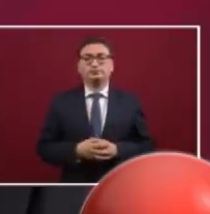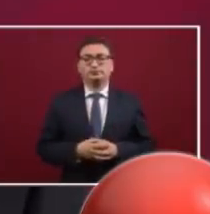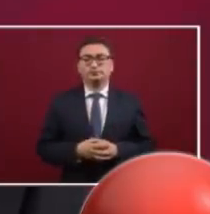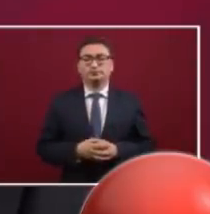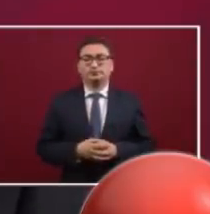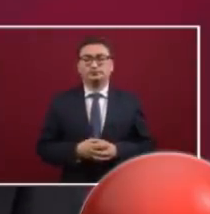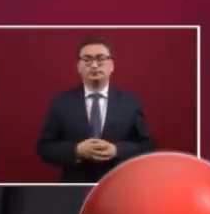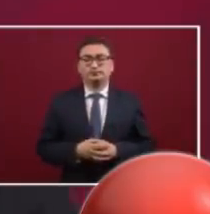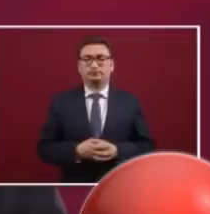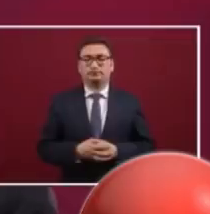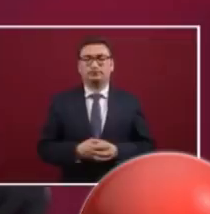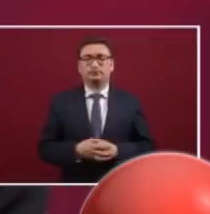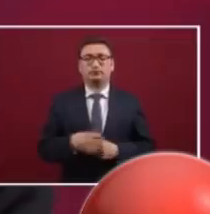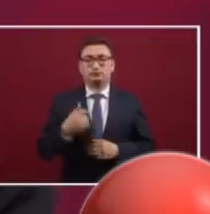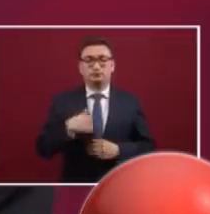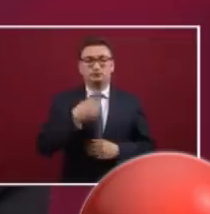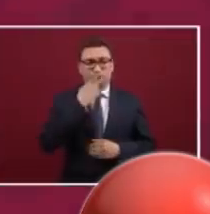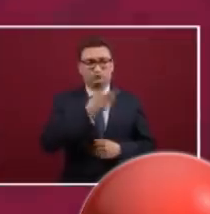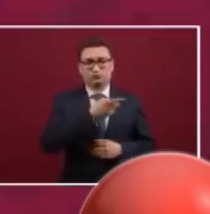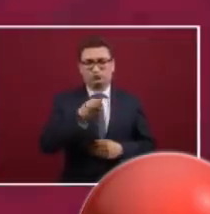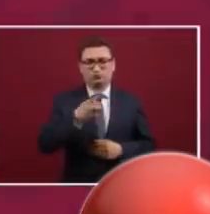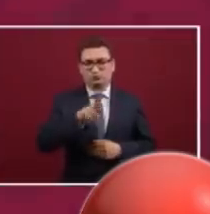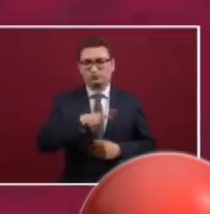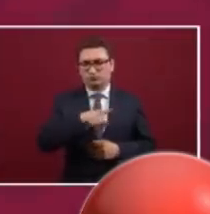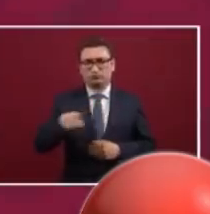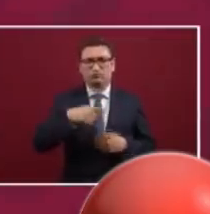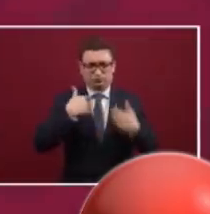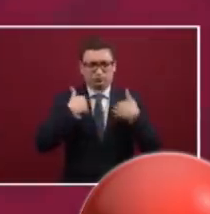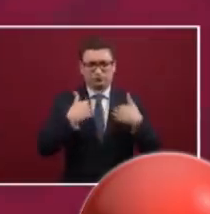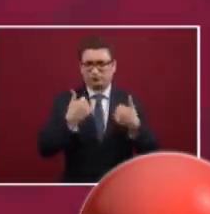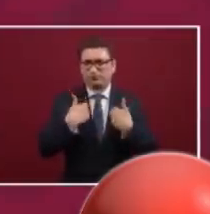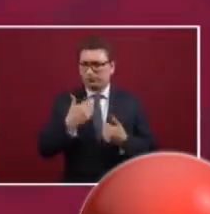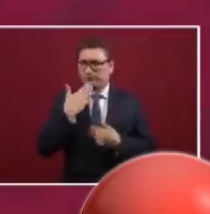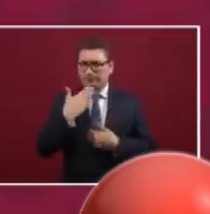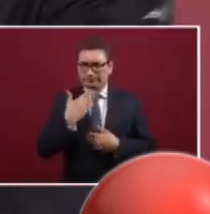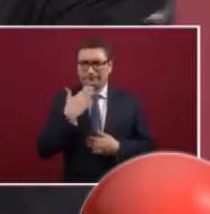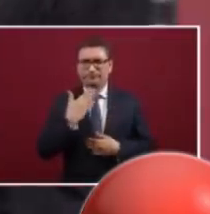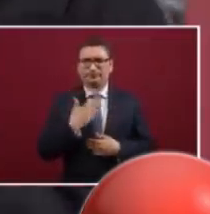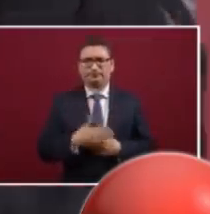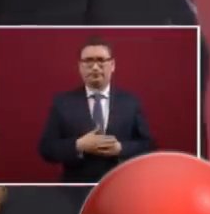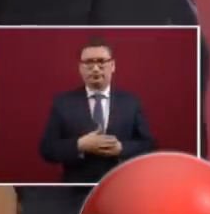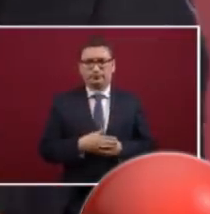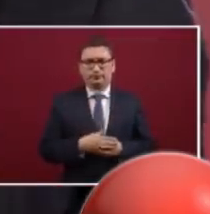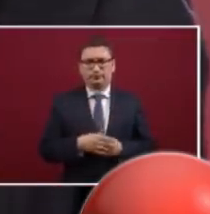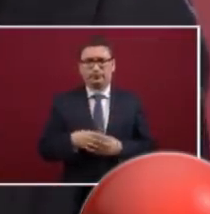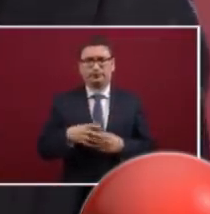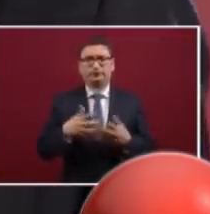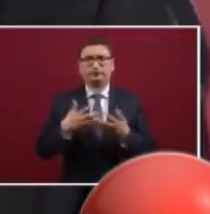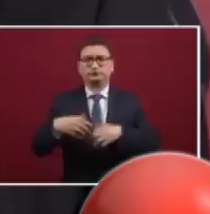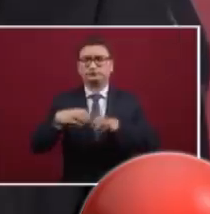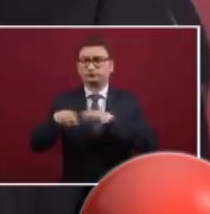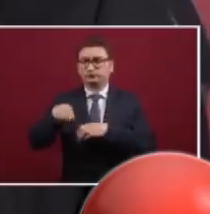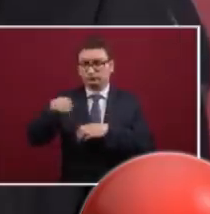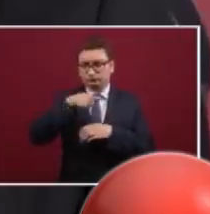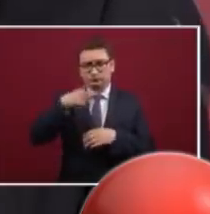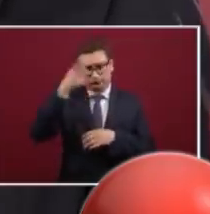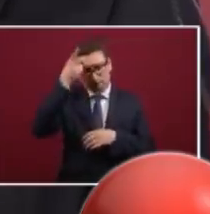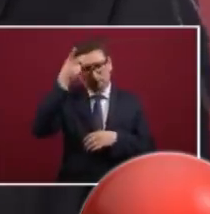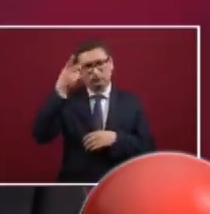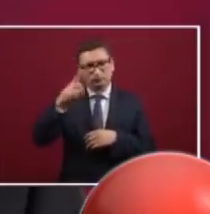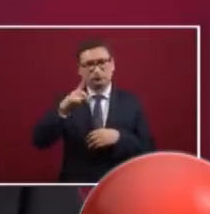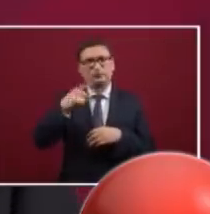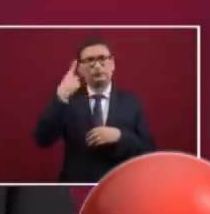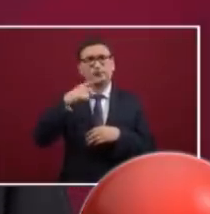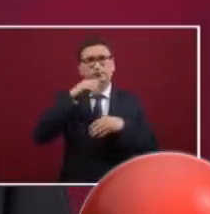y les puedo decir algo, lo están entendiendo bien los dueños de medios de información